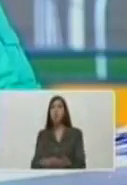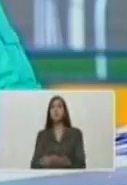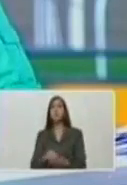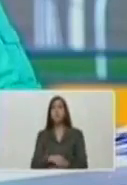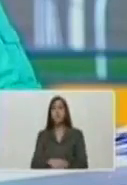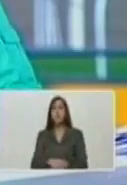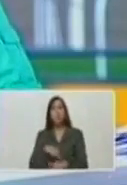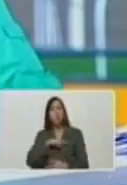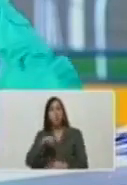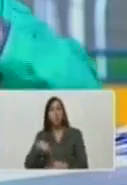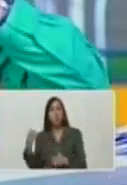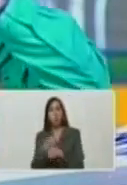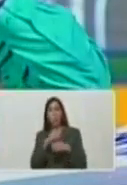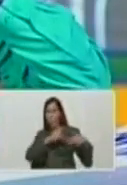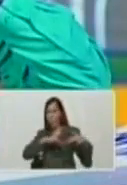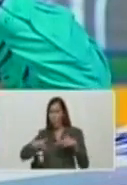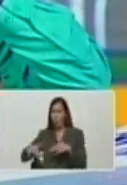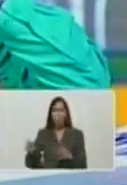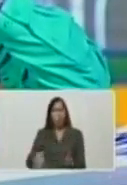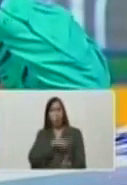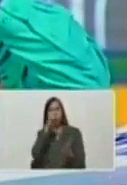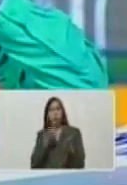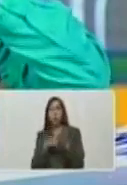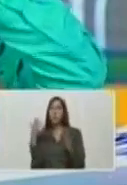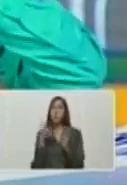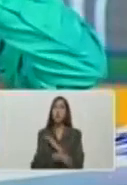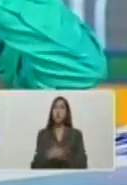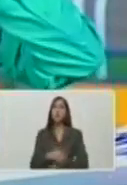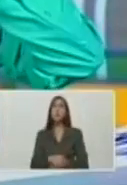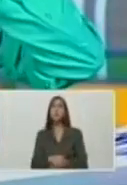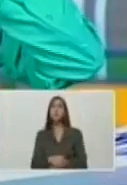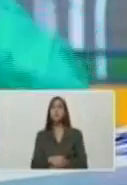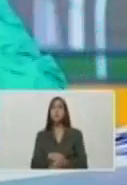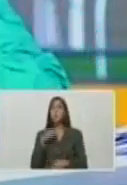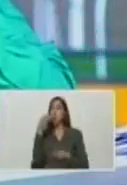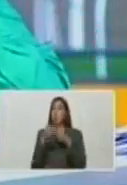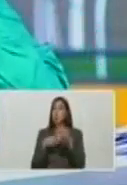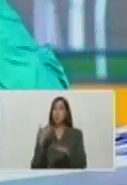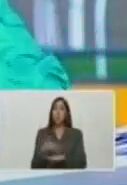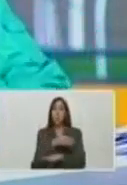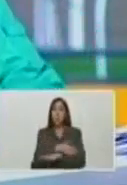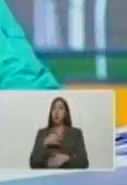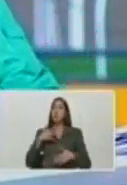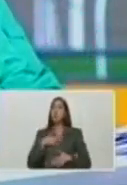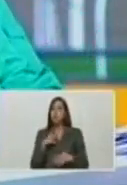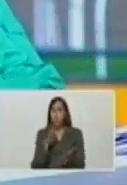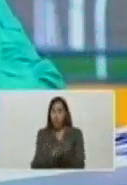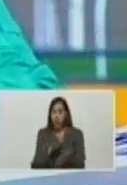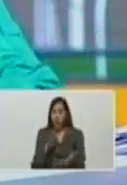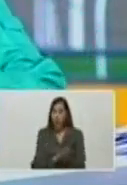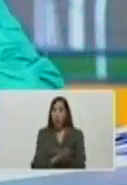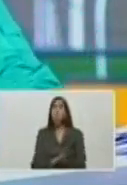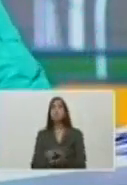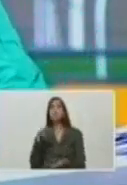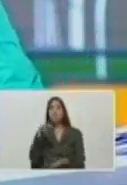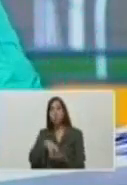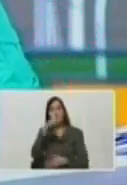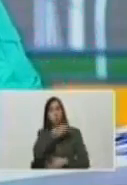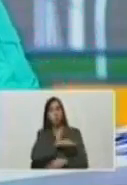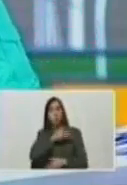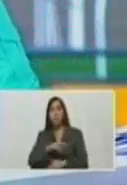rescatar al máximo nivel de lo que construimos el estado de bienestar social de